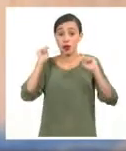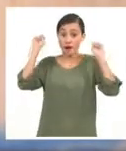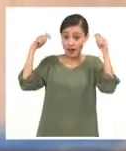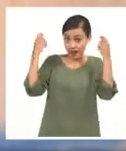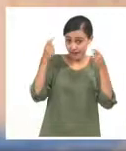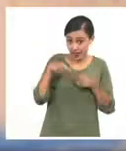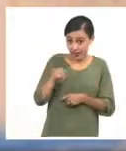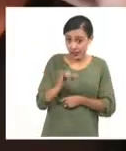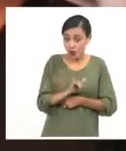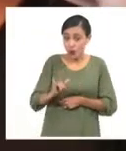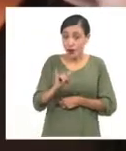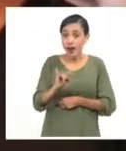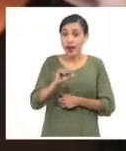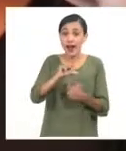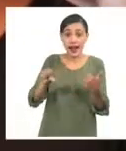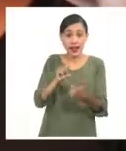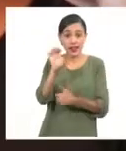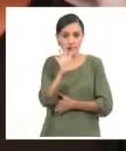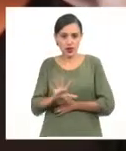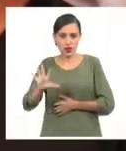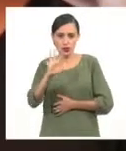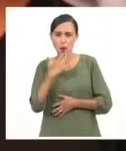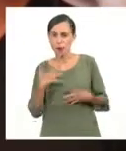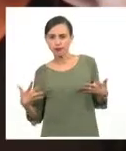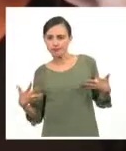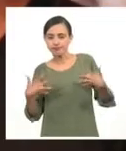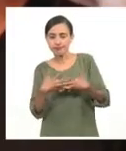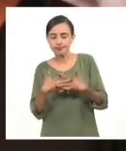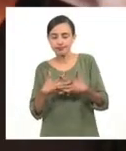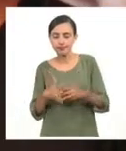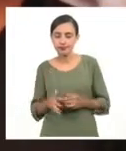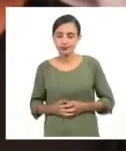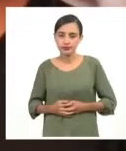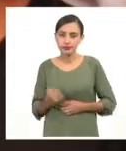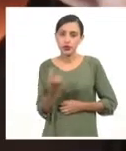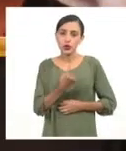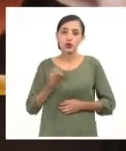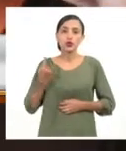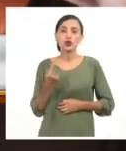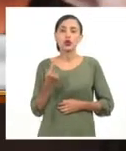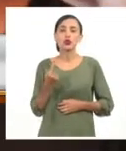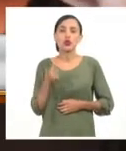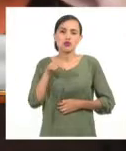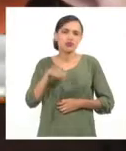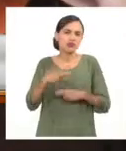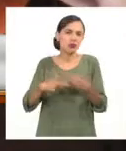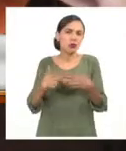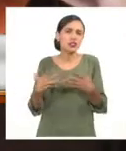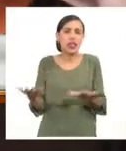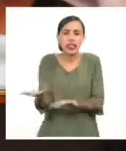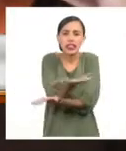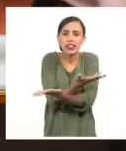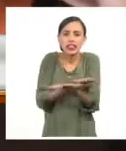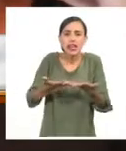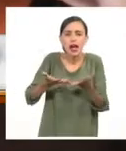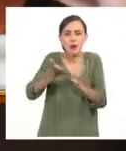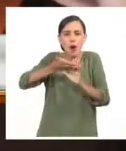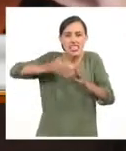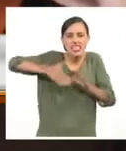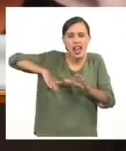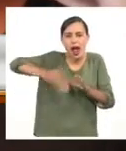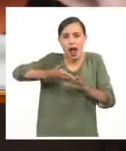Caribe y en Europa. Vamos a impartir una especie de intercambio con la cerámica, con descarga